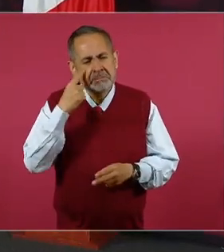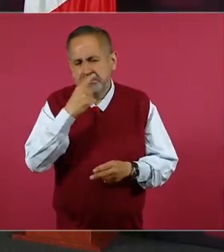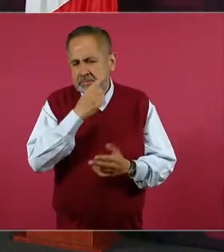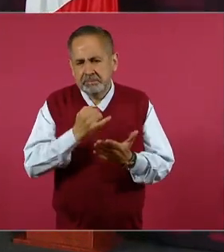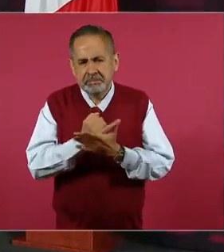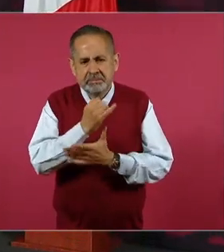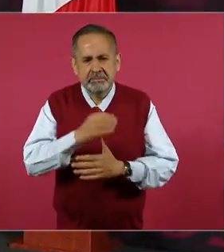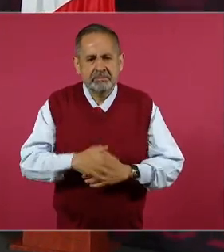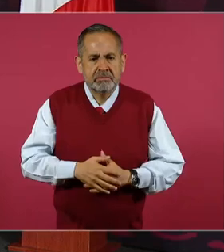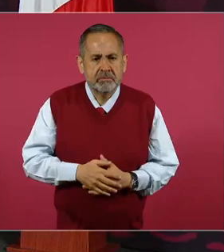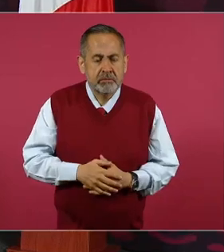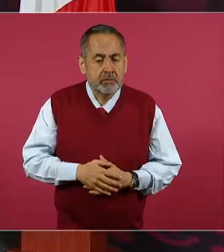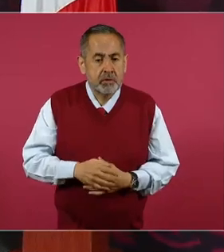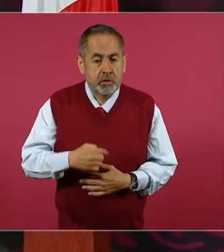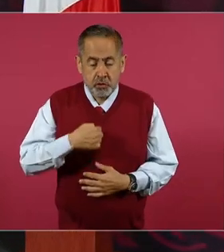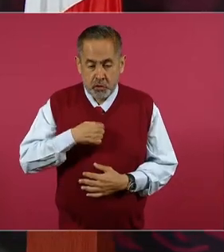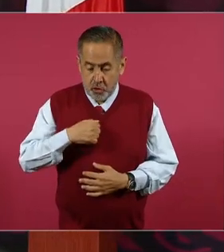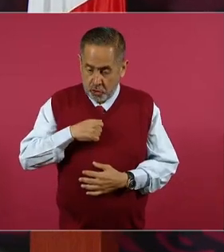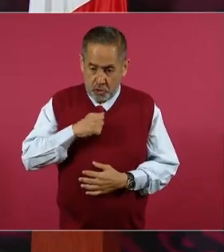No tengo yo